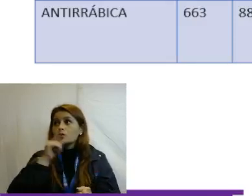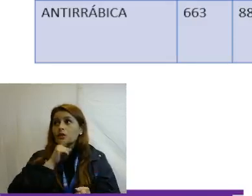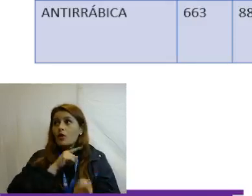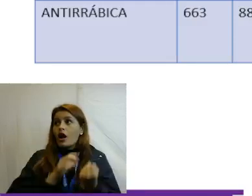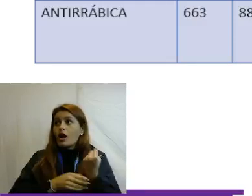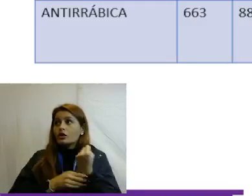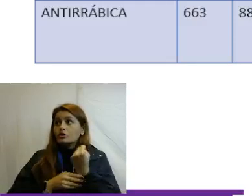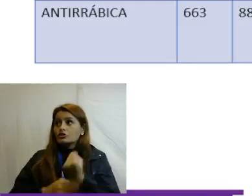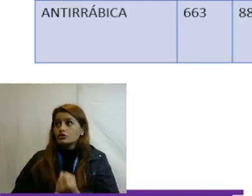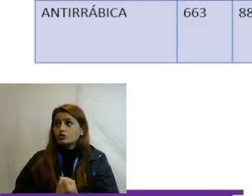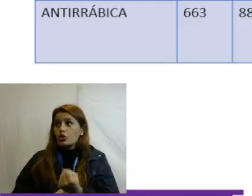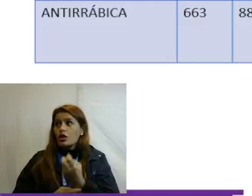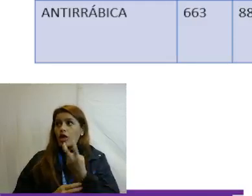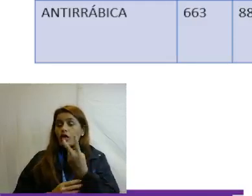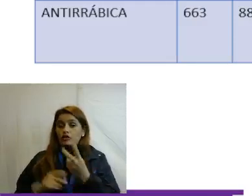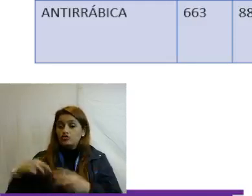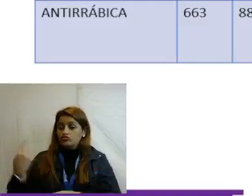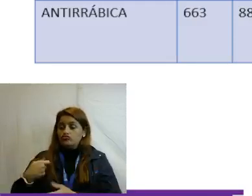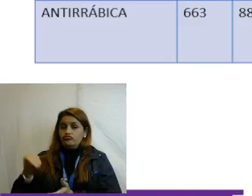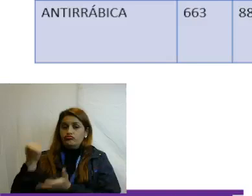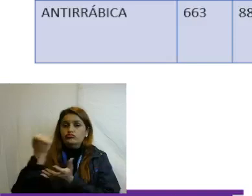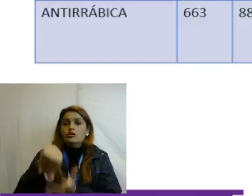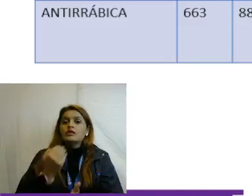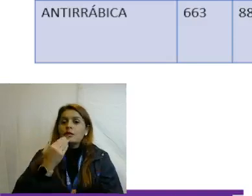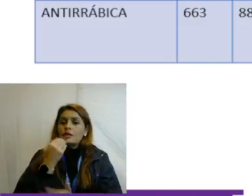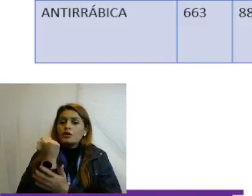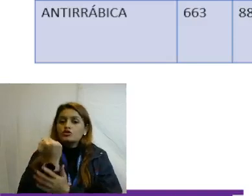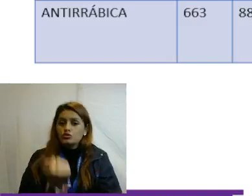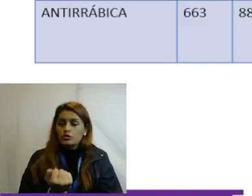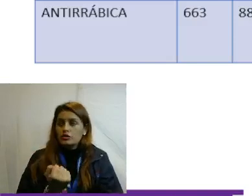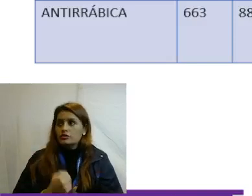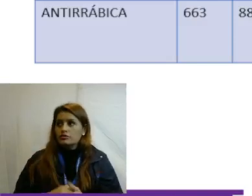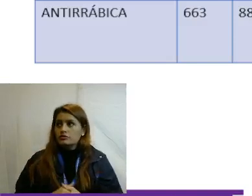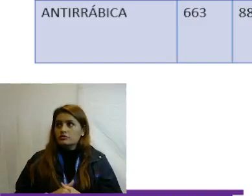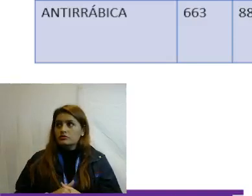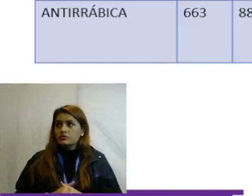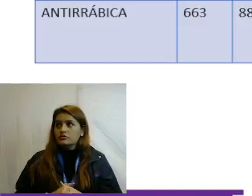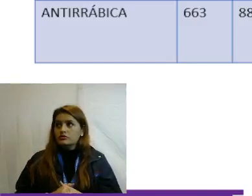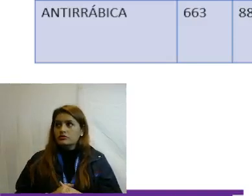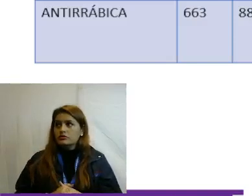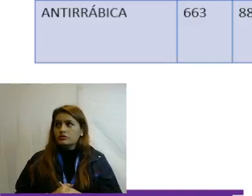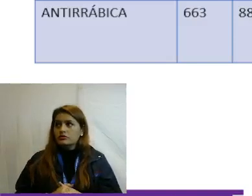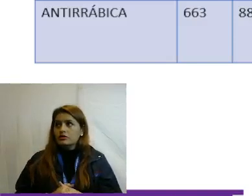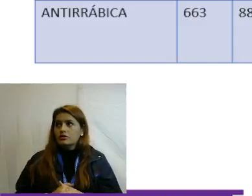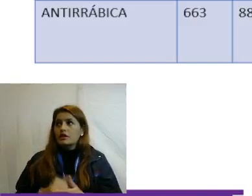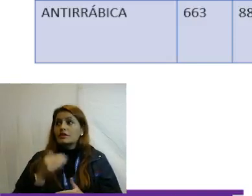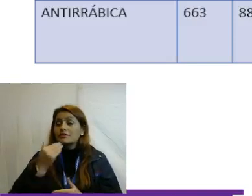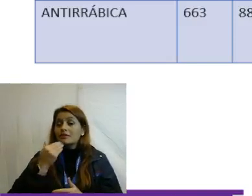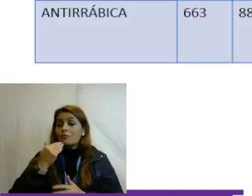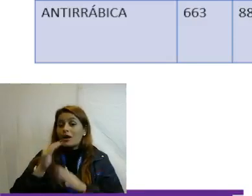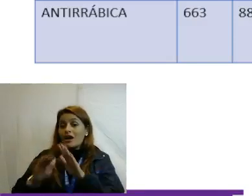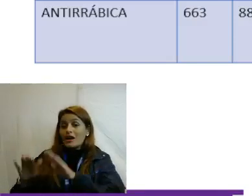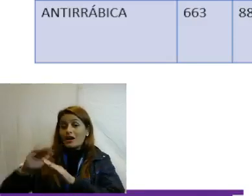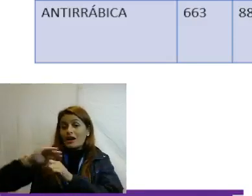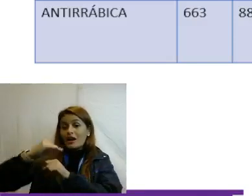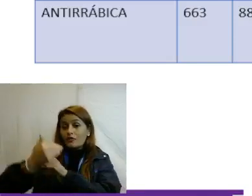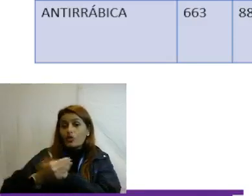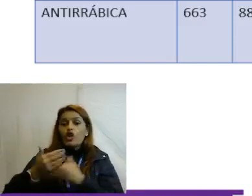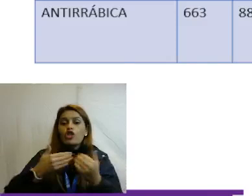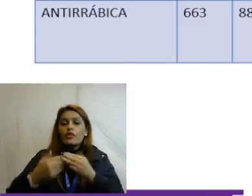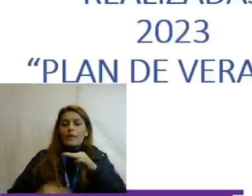intervención de dos refugios de nuestra comuna, que fue el refugio Renacer de Pugañe y el refugio animal Donde la Meli.